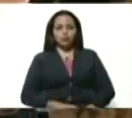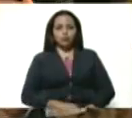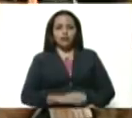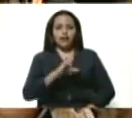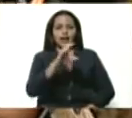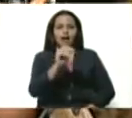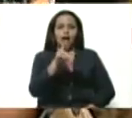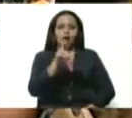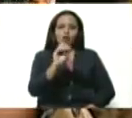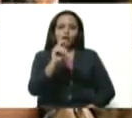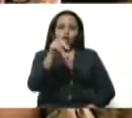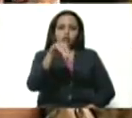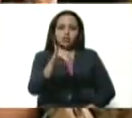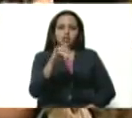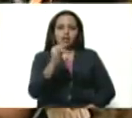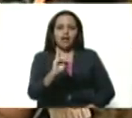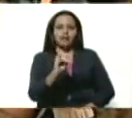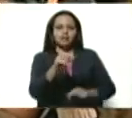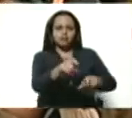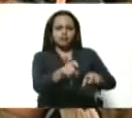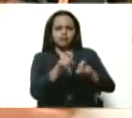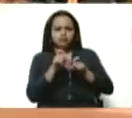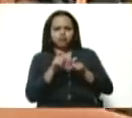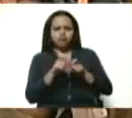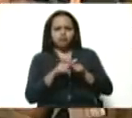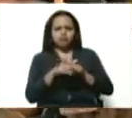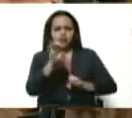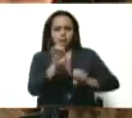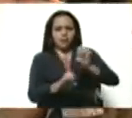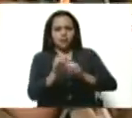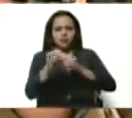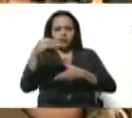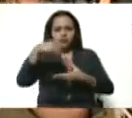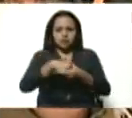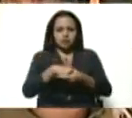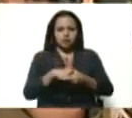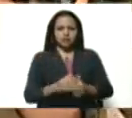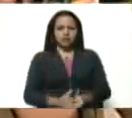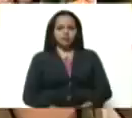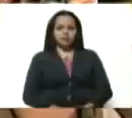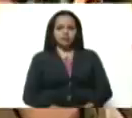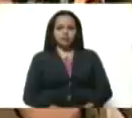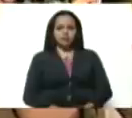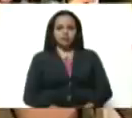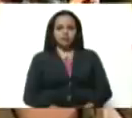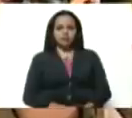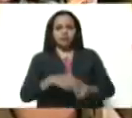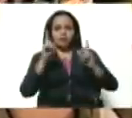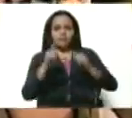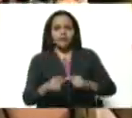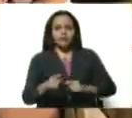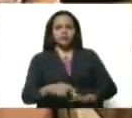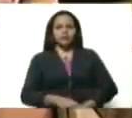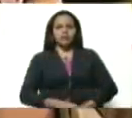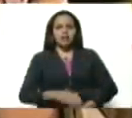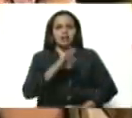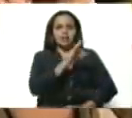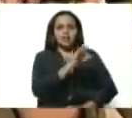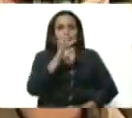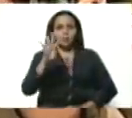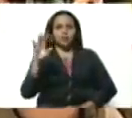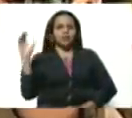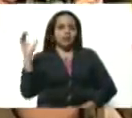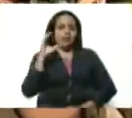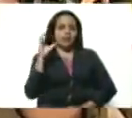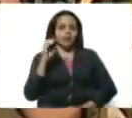que se captó en una consulta de triaje de un centro centinela luego tenemos 34 casos del distrito